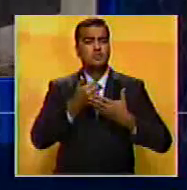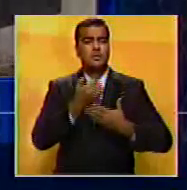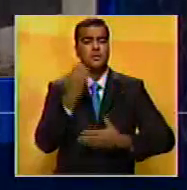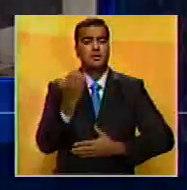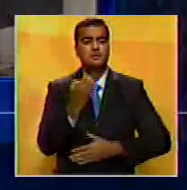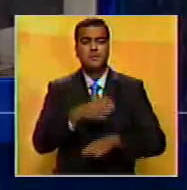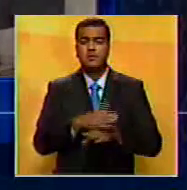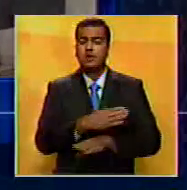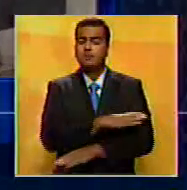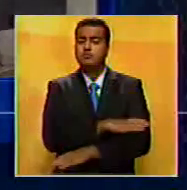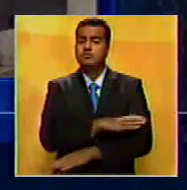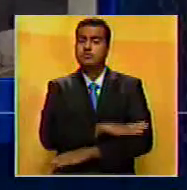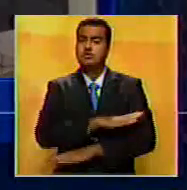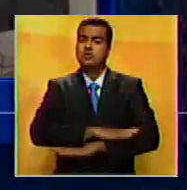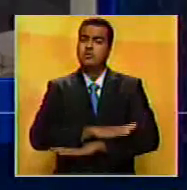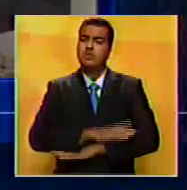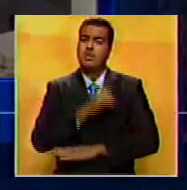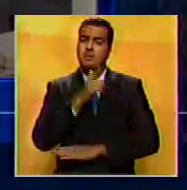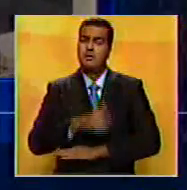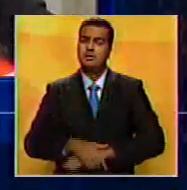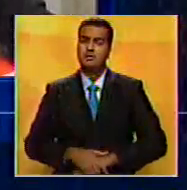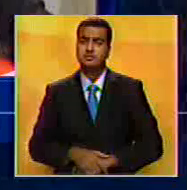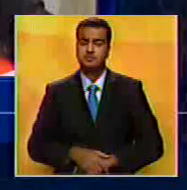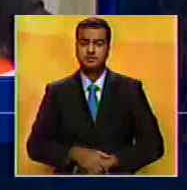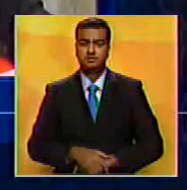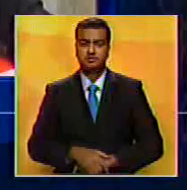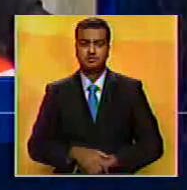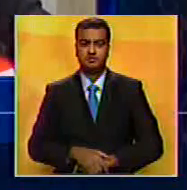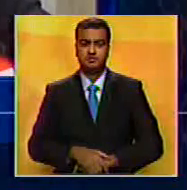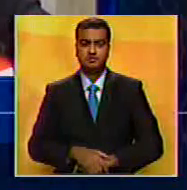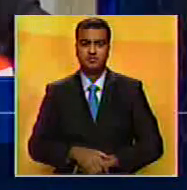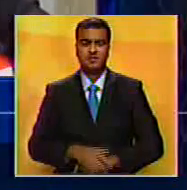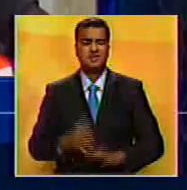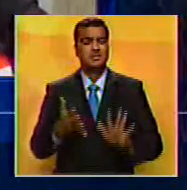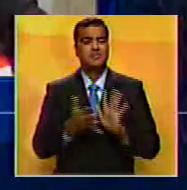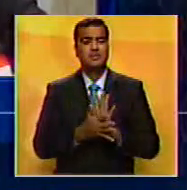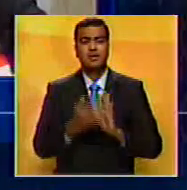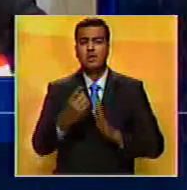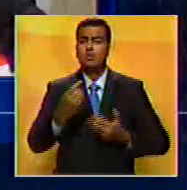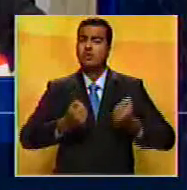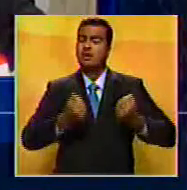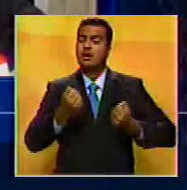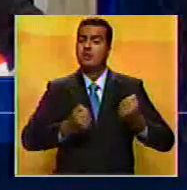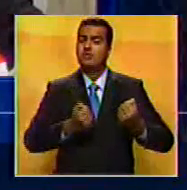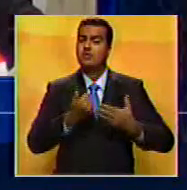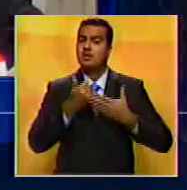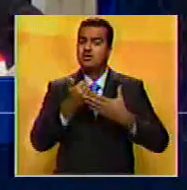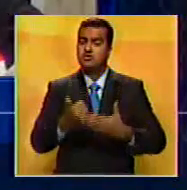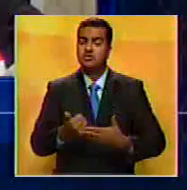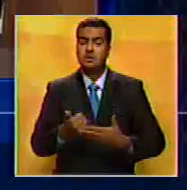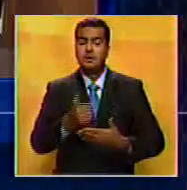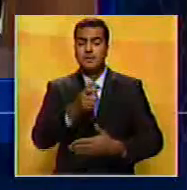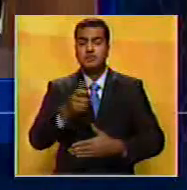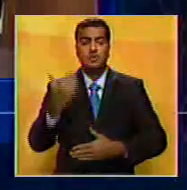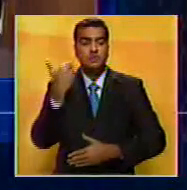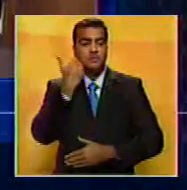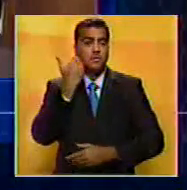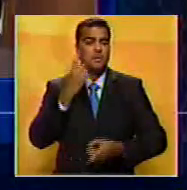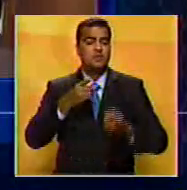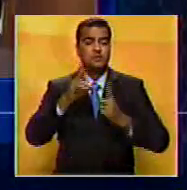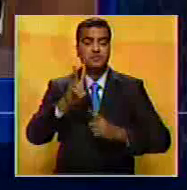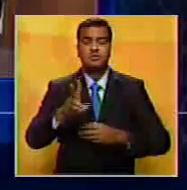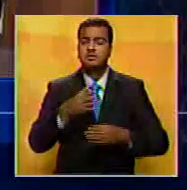la oposición se comporta de esa manera? ¿Qué tiene que ver una ambulancia que le sirve a cualquier